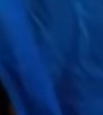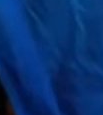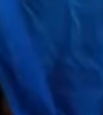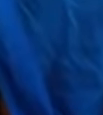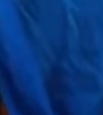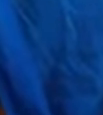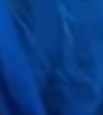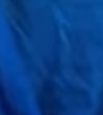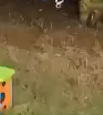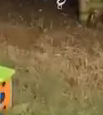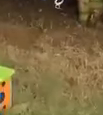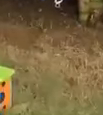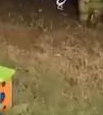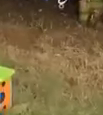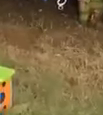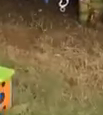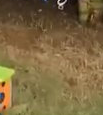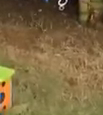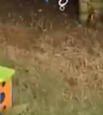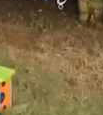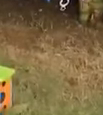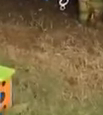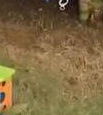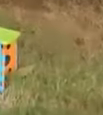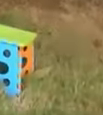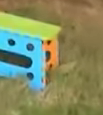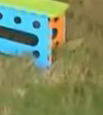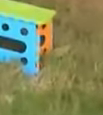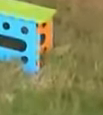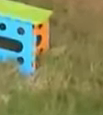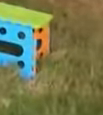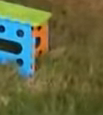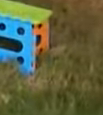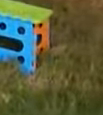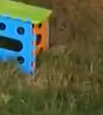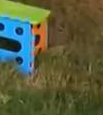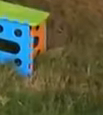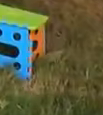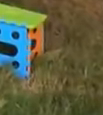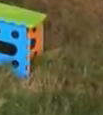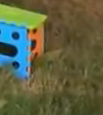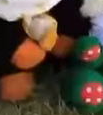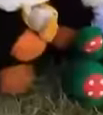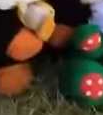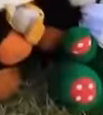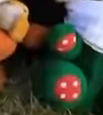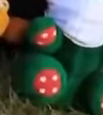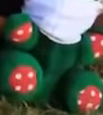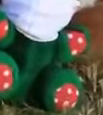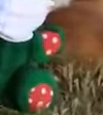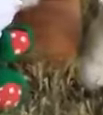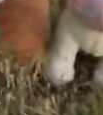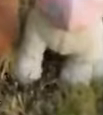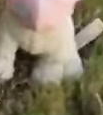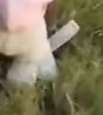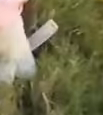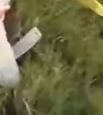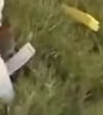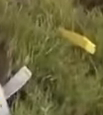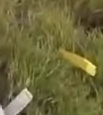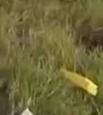de la Mascarilla, y ponernos todos una para salir en pandilla. Da lo mismo